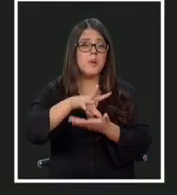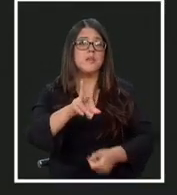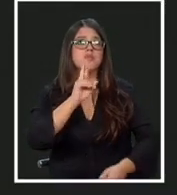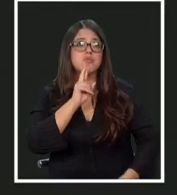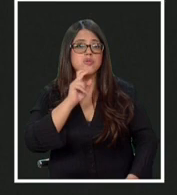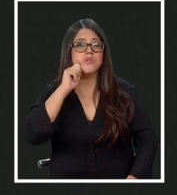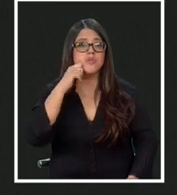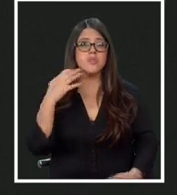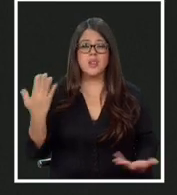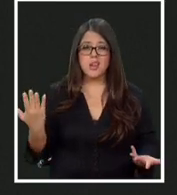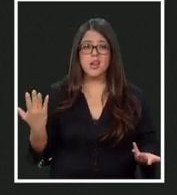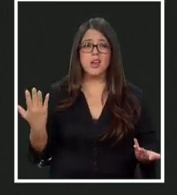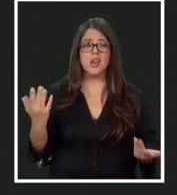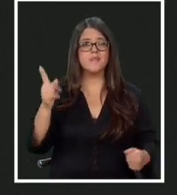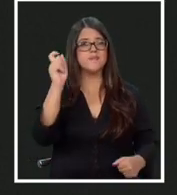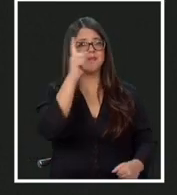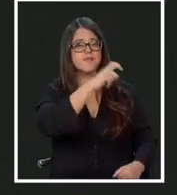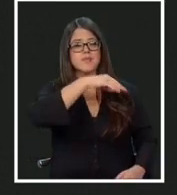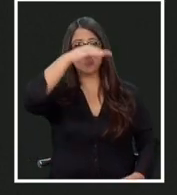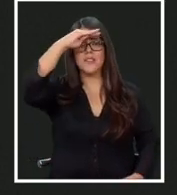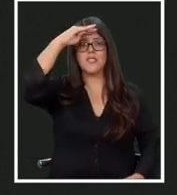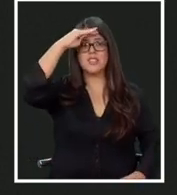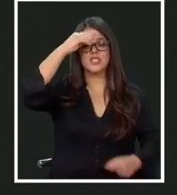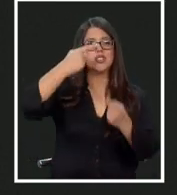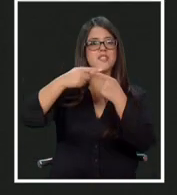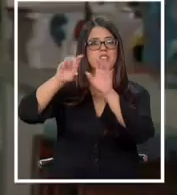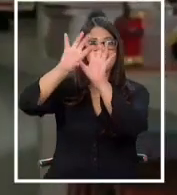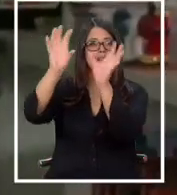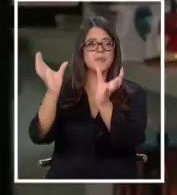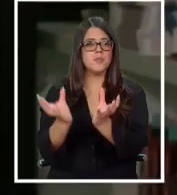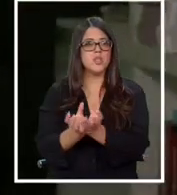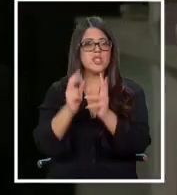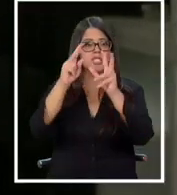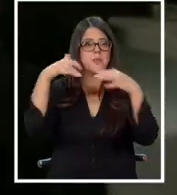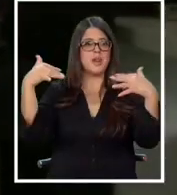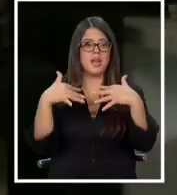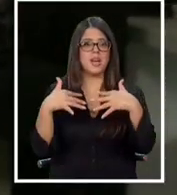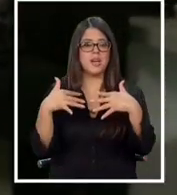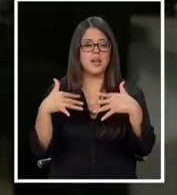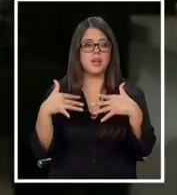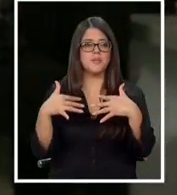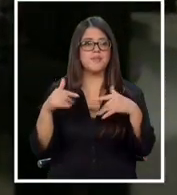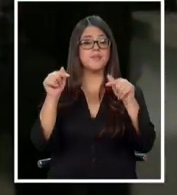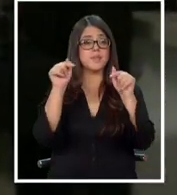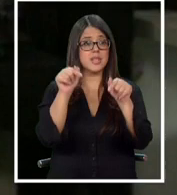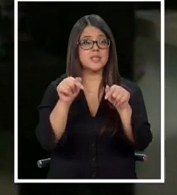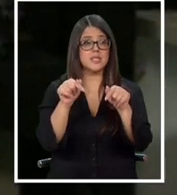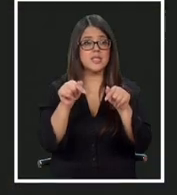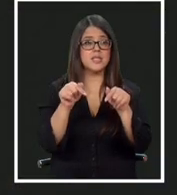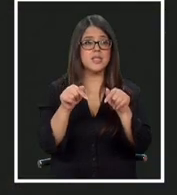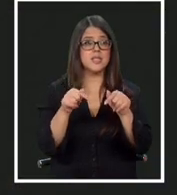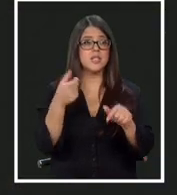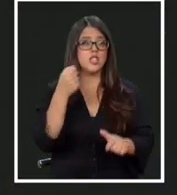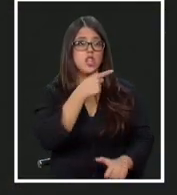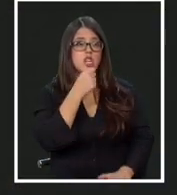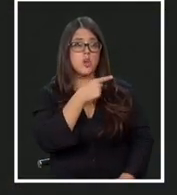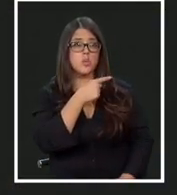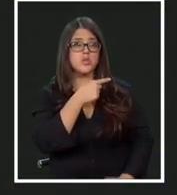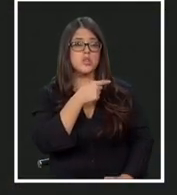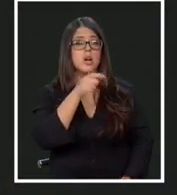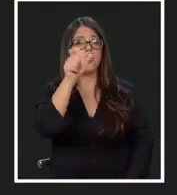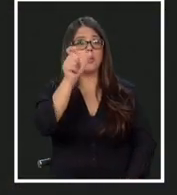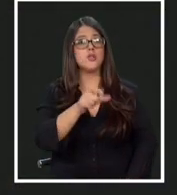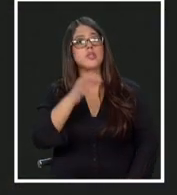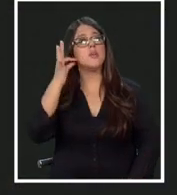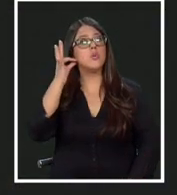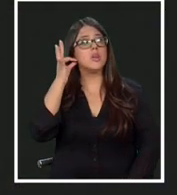lo que dista bastante de la experiencia del resto del mundo respecto a la guerra. Así, al menos, lo denuncia una influencer rusa